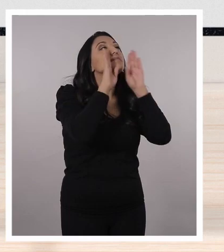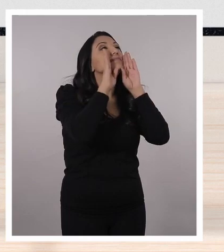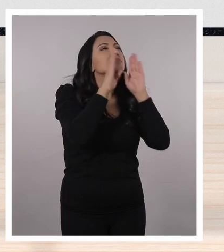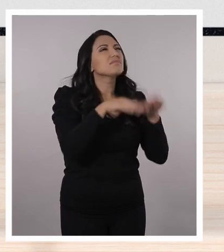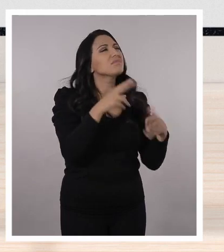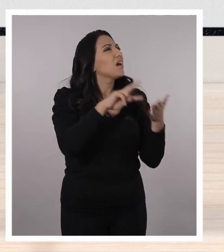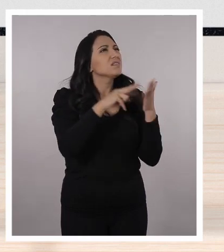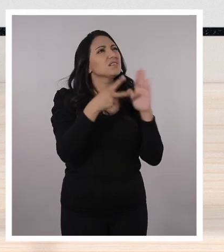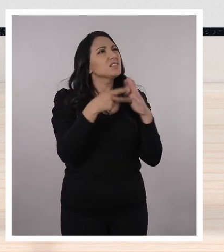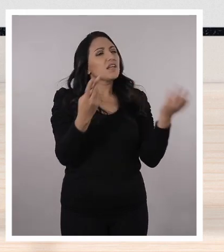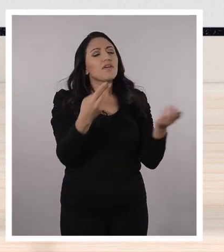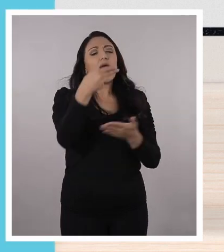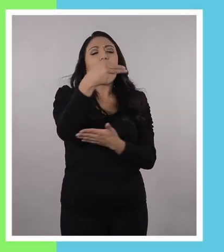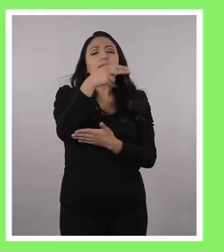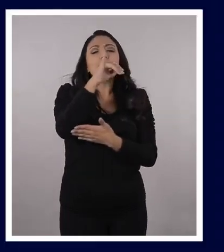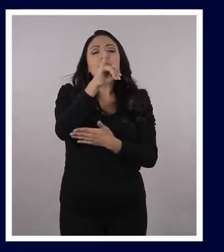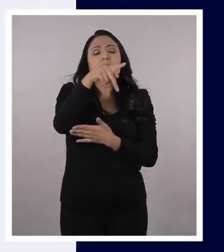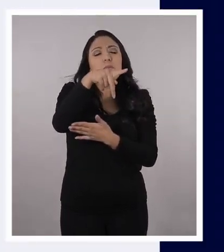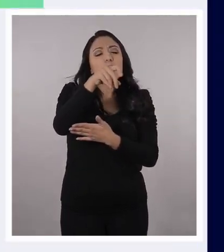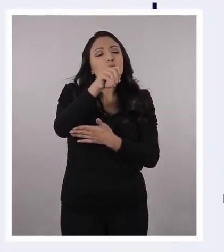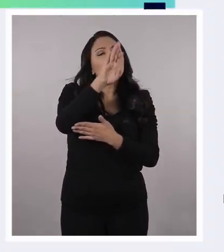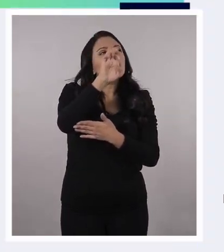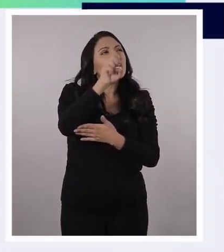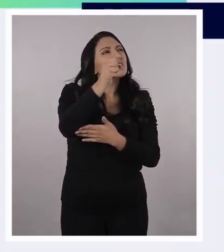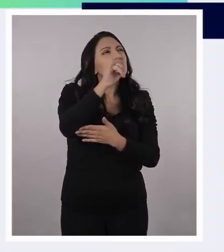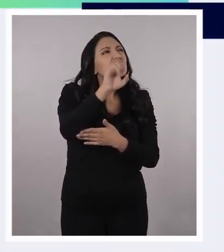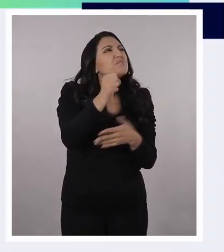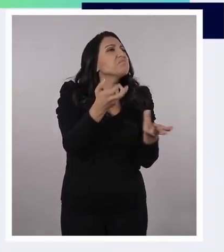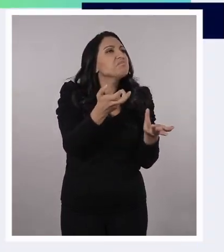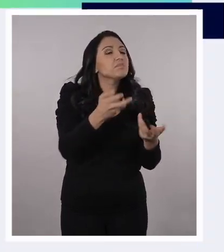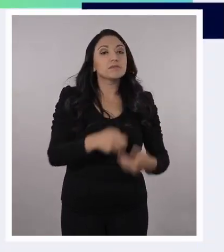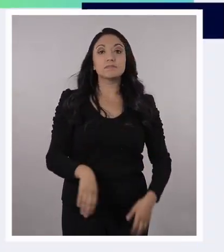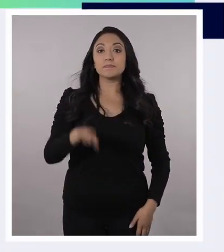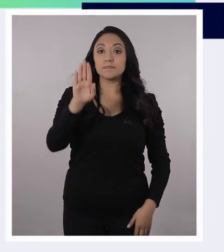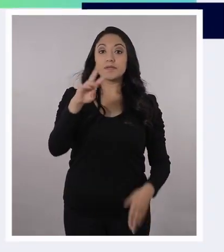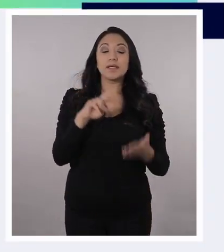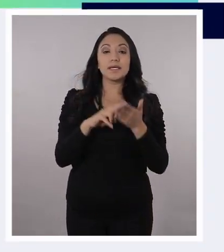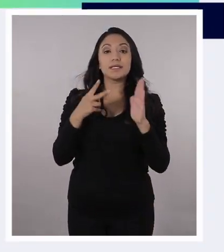Escuchemos, Webster. ¿Me puedes decir qué es una hipótesis?